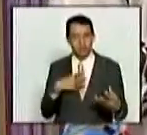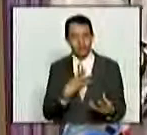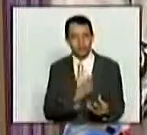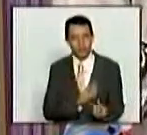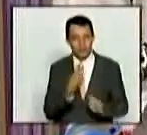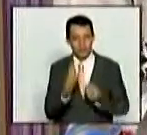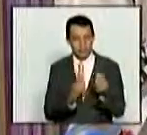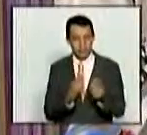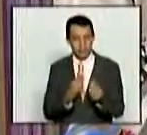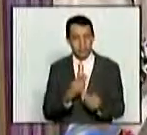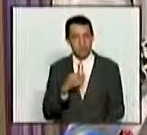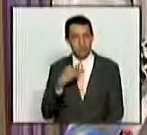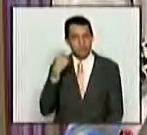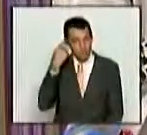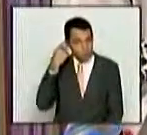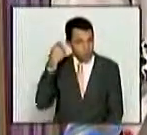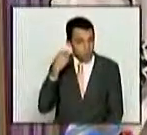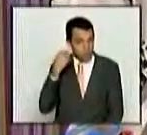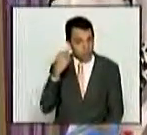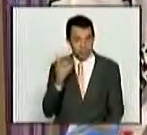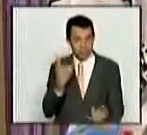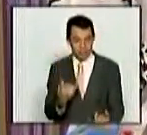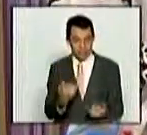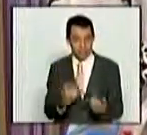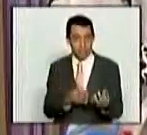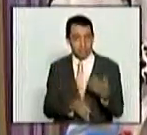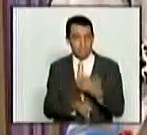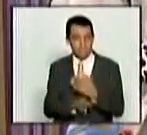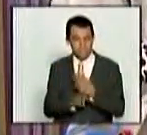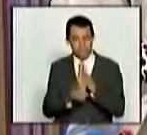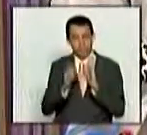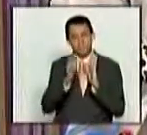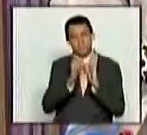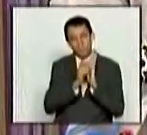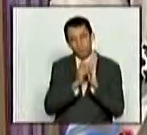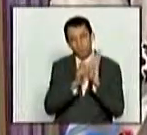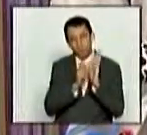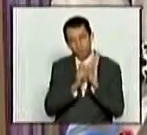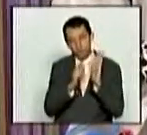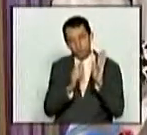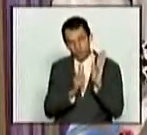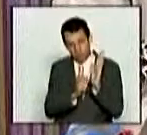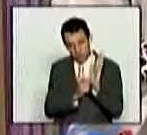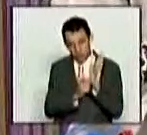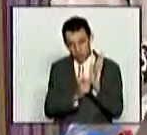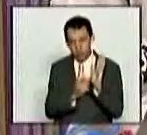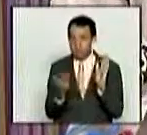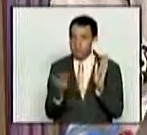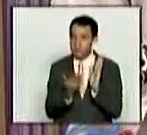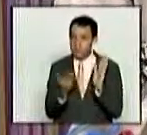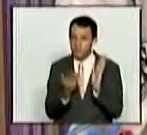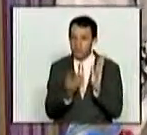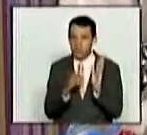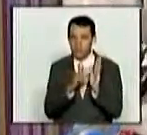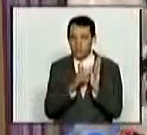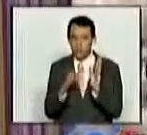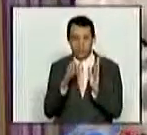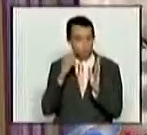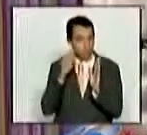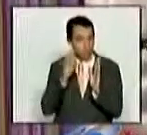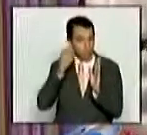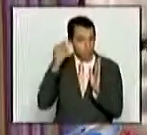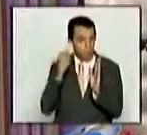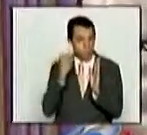oreja derecha. Entonces vamos a ubicar unos puntos de interferencia sobre la oreja derecha de José. José nos va a